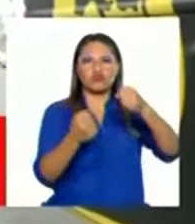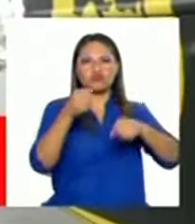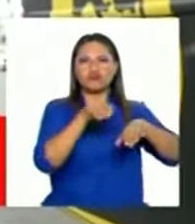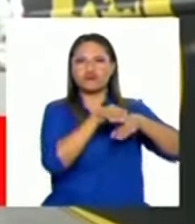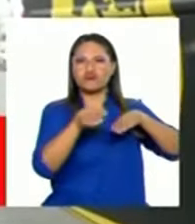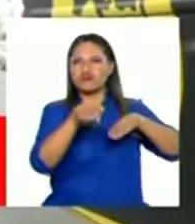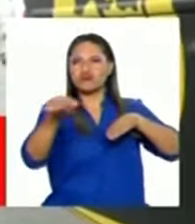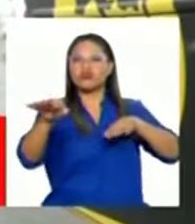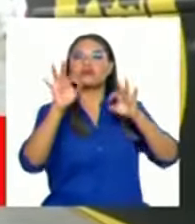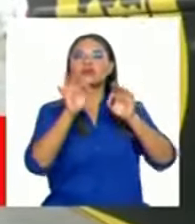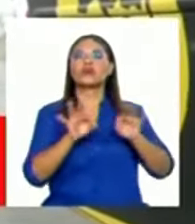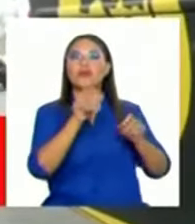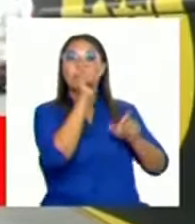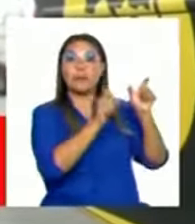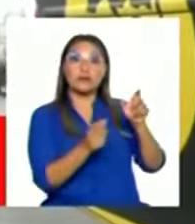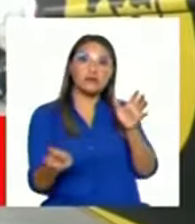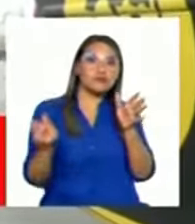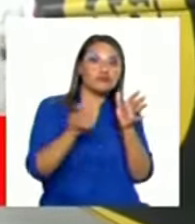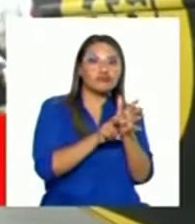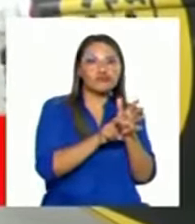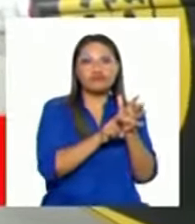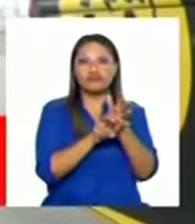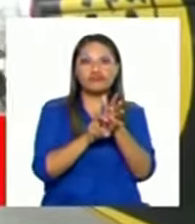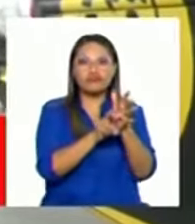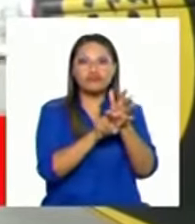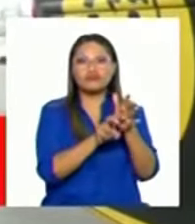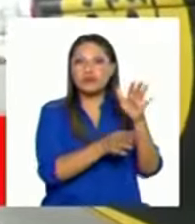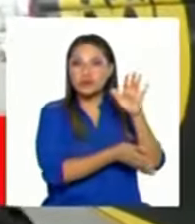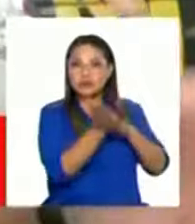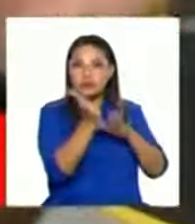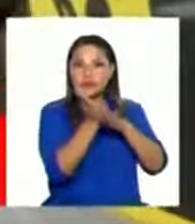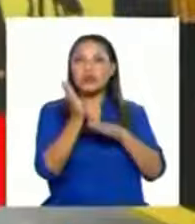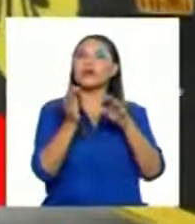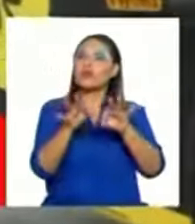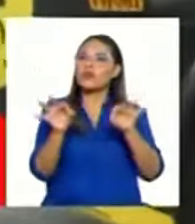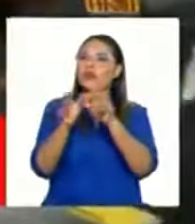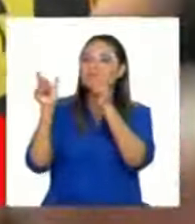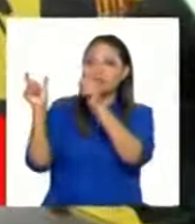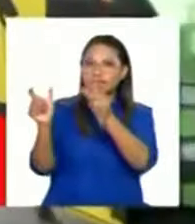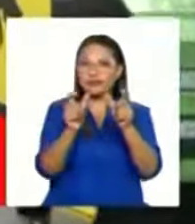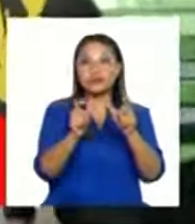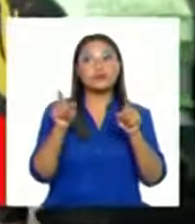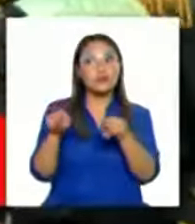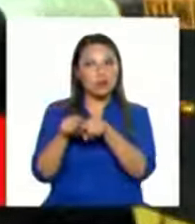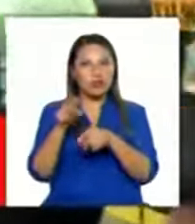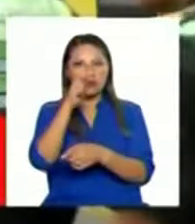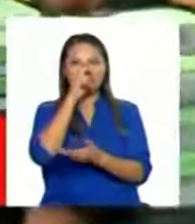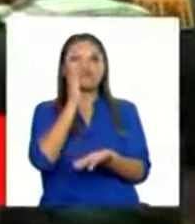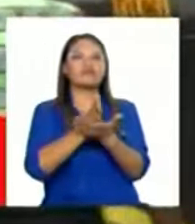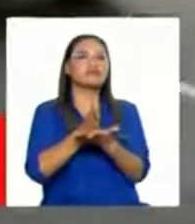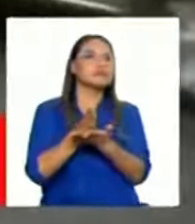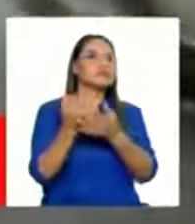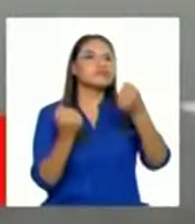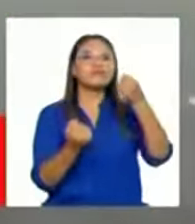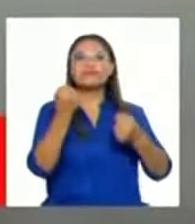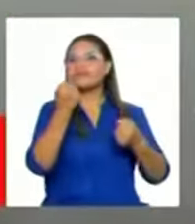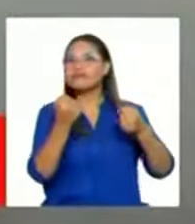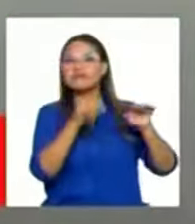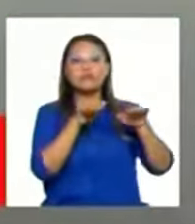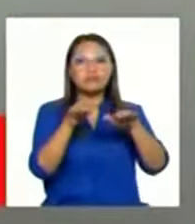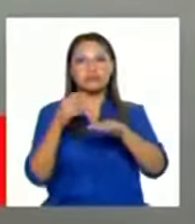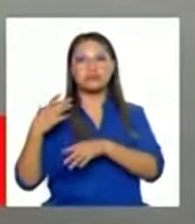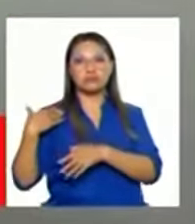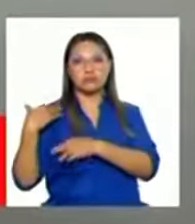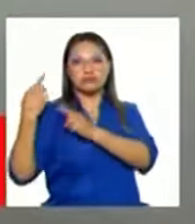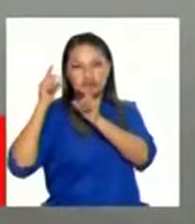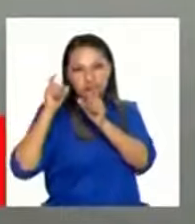la seguridad de los ciudadanos que se trasladen de un lugar a otro. Y también vamos a ser muy drásticos en el control de transporte público. Junto a la